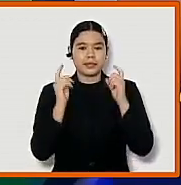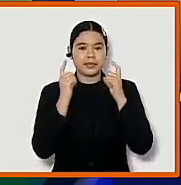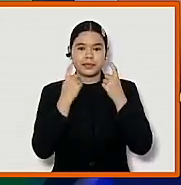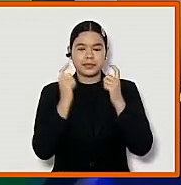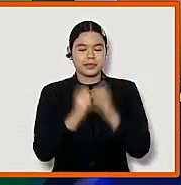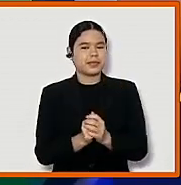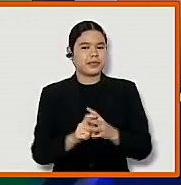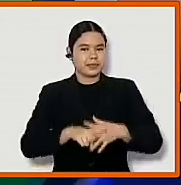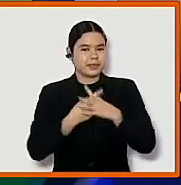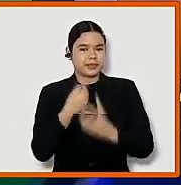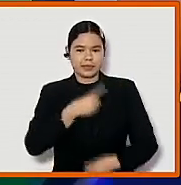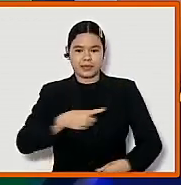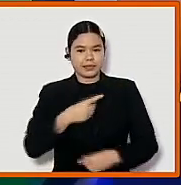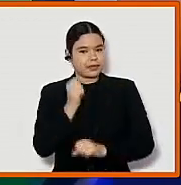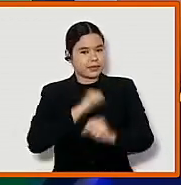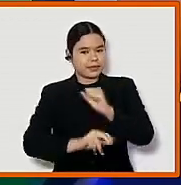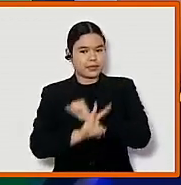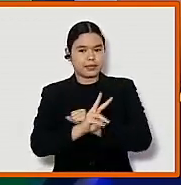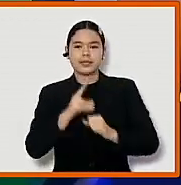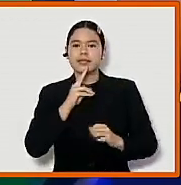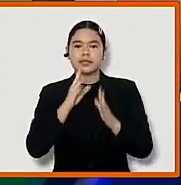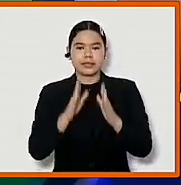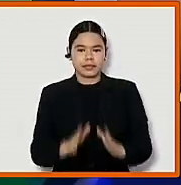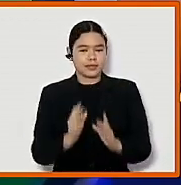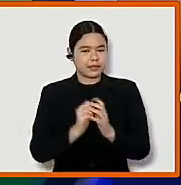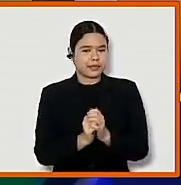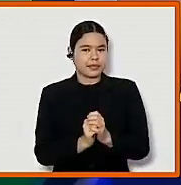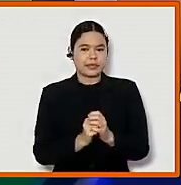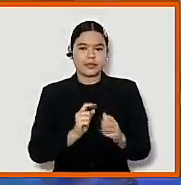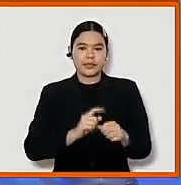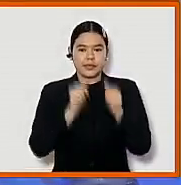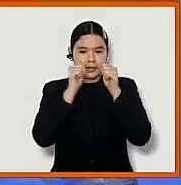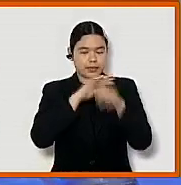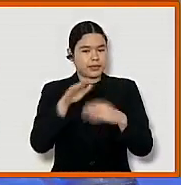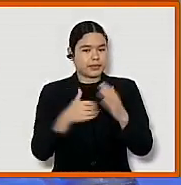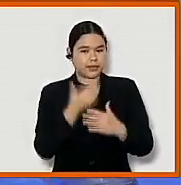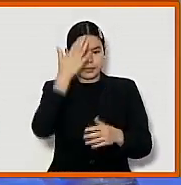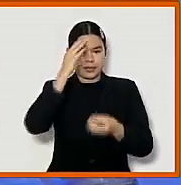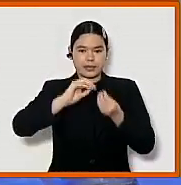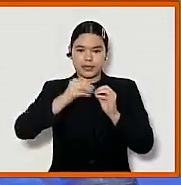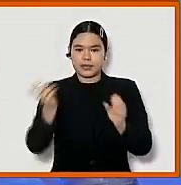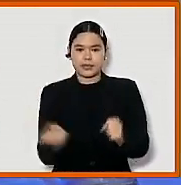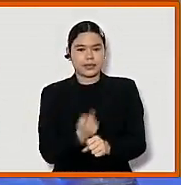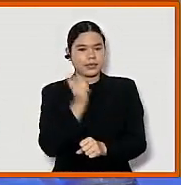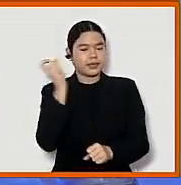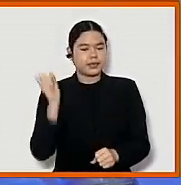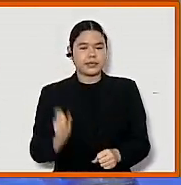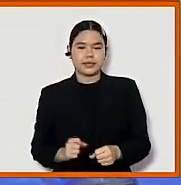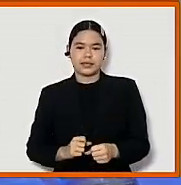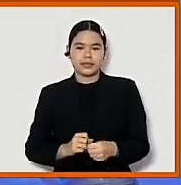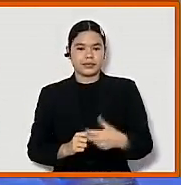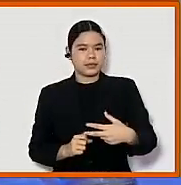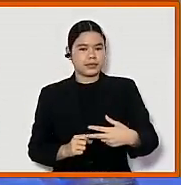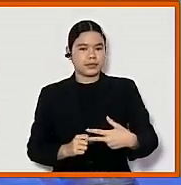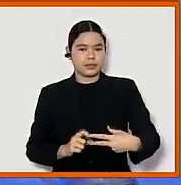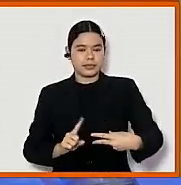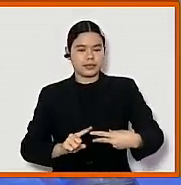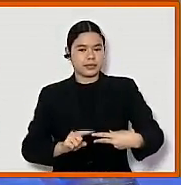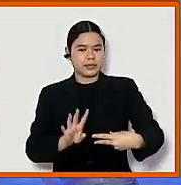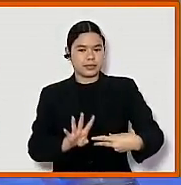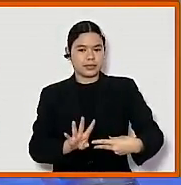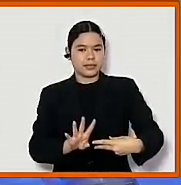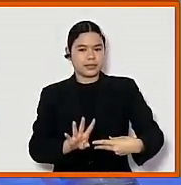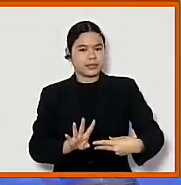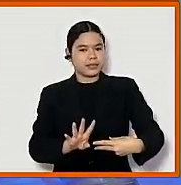Comencemos la diversión con premiados y sus catrachadas. Atentos a tu primer número ganador, su primer dígito este es el 4. Segundo